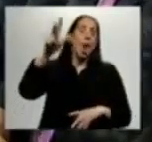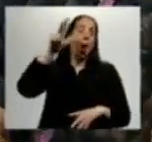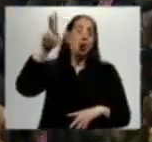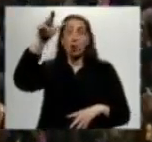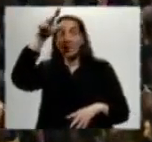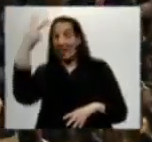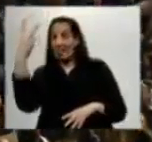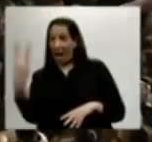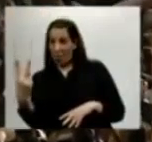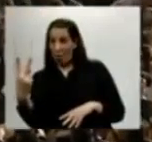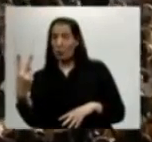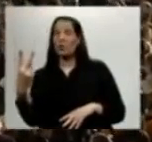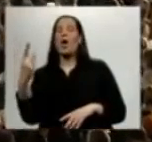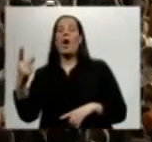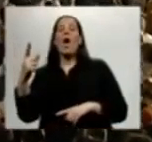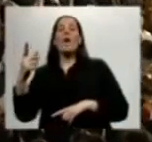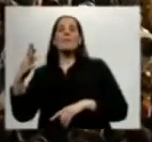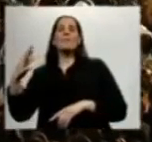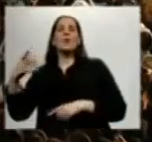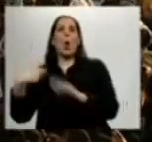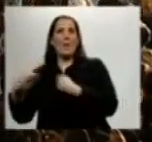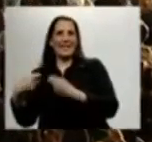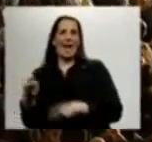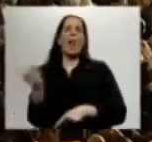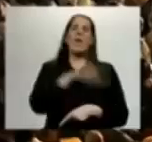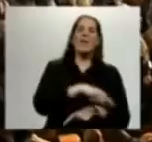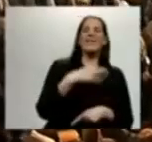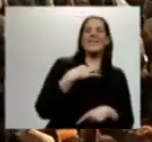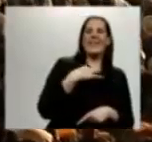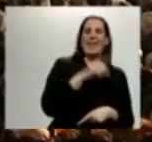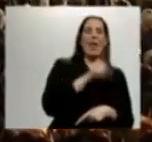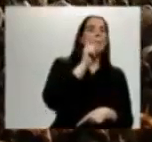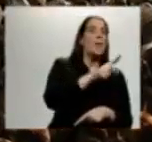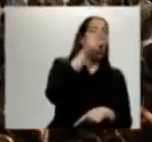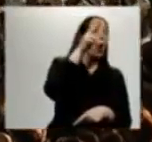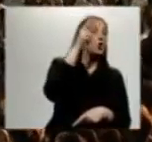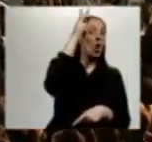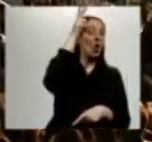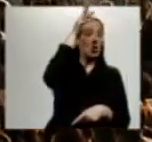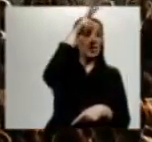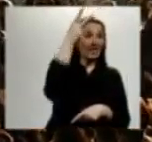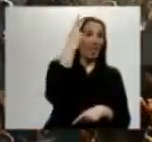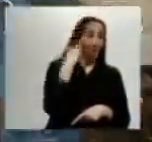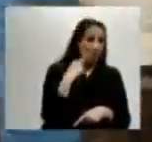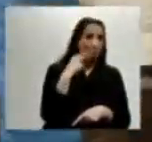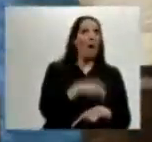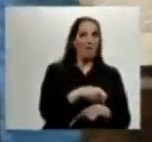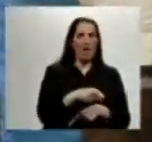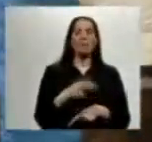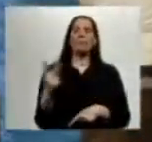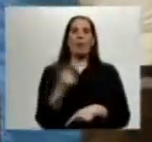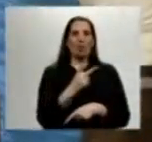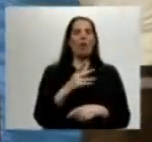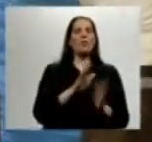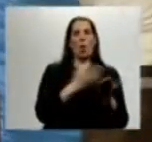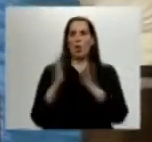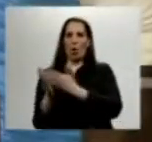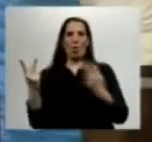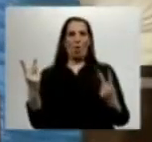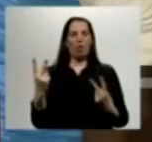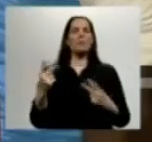el civil en 1869, permanecían separados. La primera gran transformación